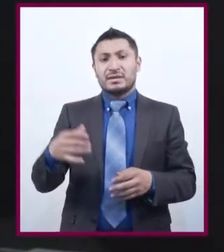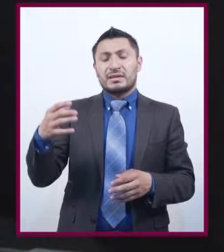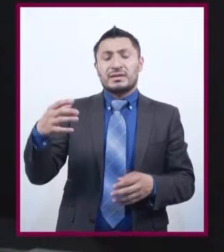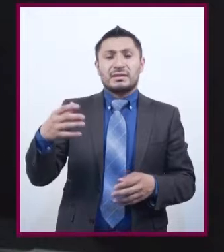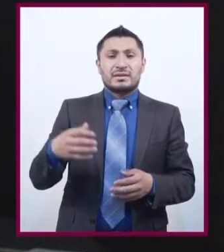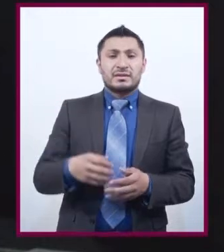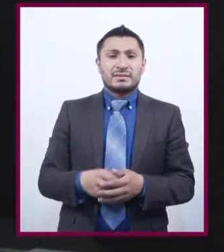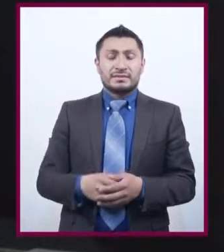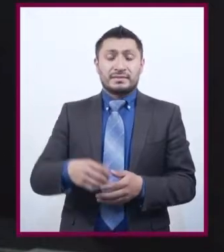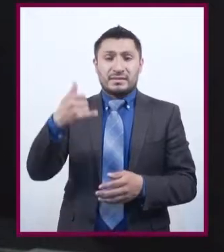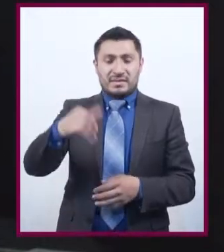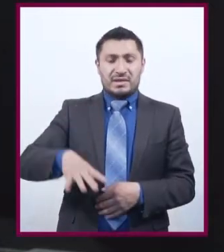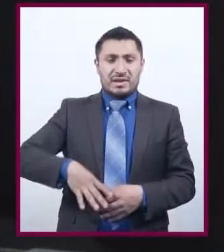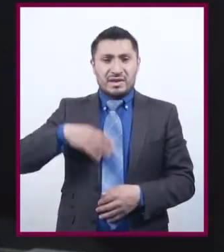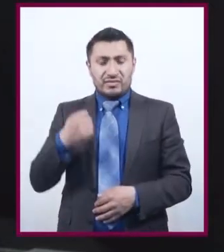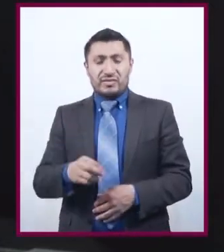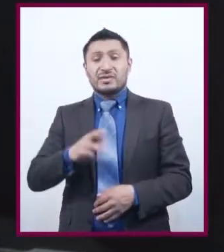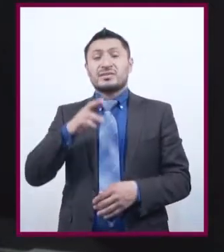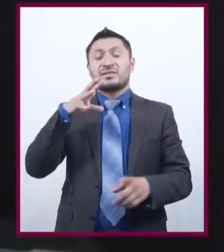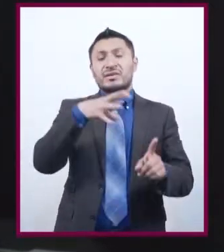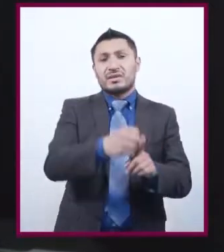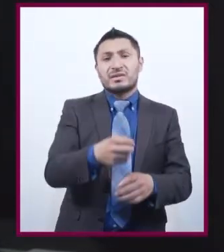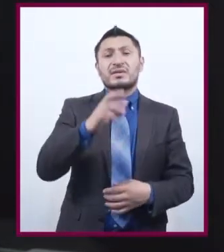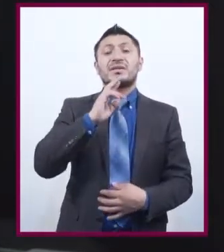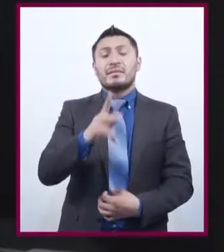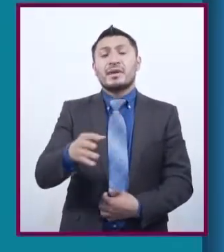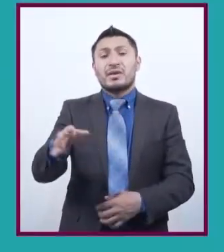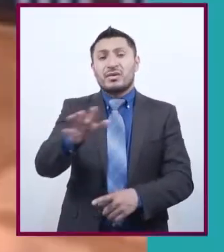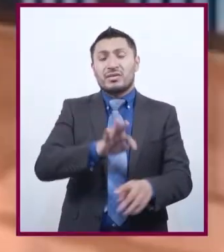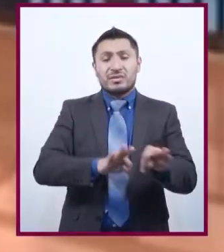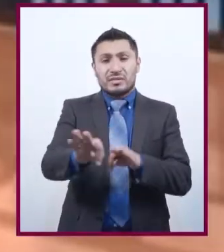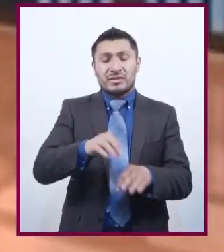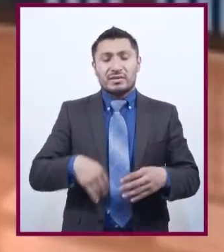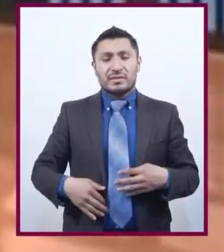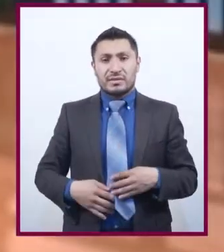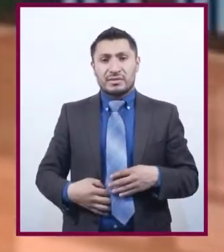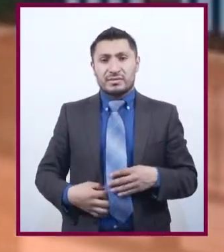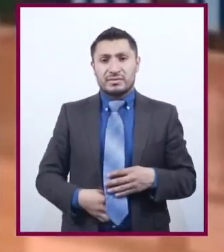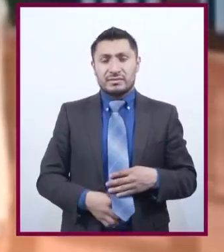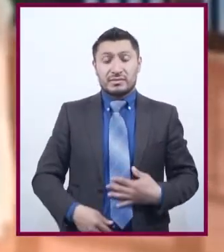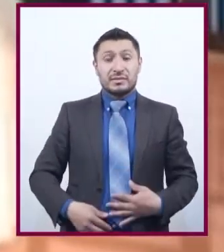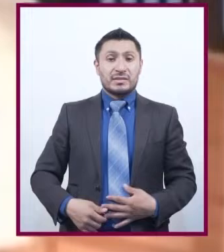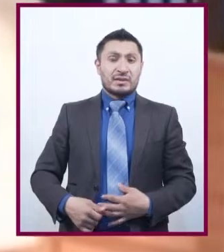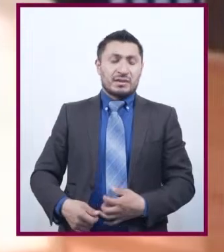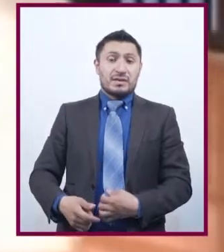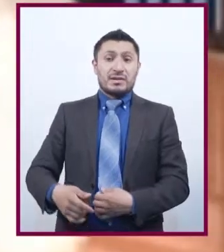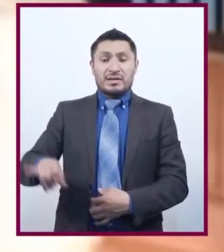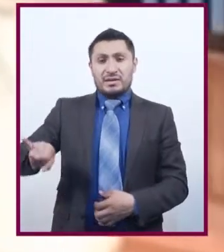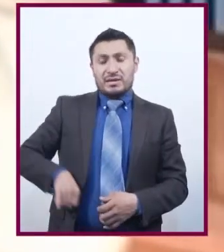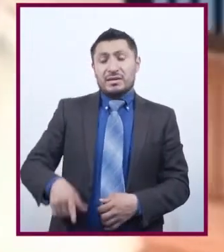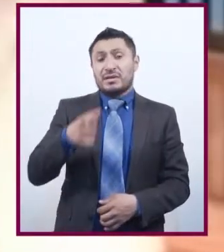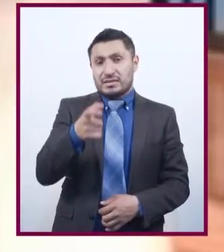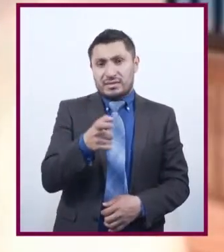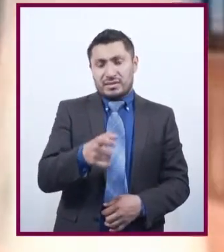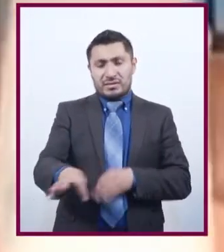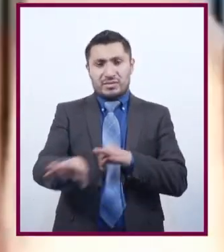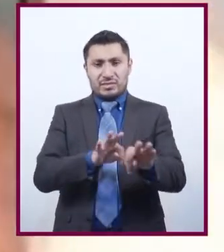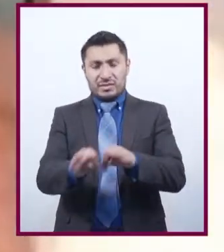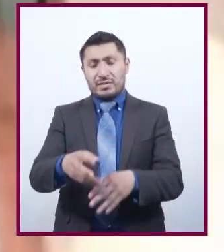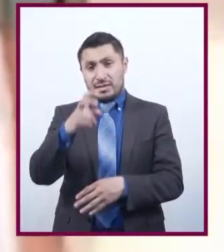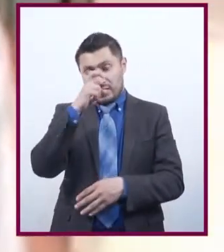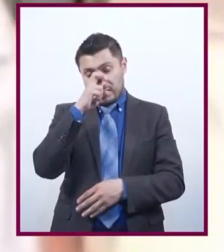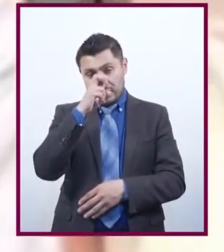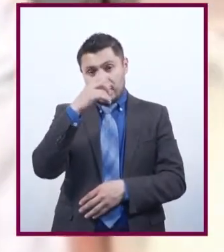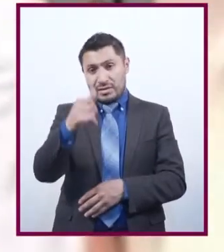pactos y reformas legales para conseguir mejores condiciones de trabajo de manera general el culto al dinero la exaltación